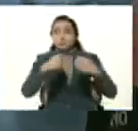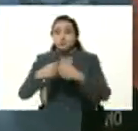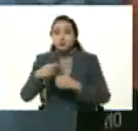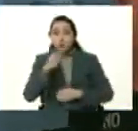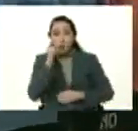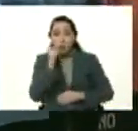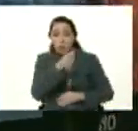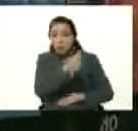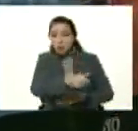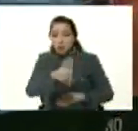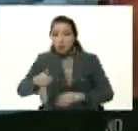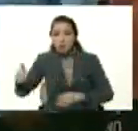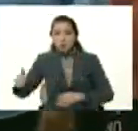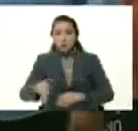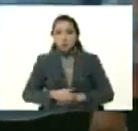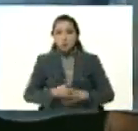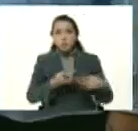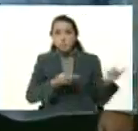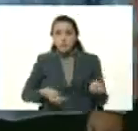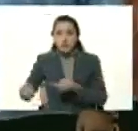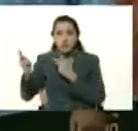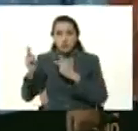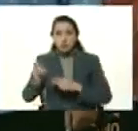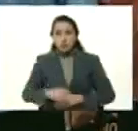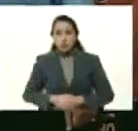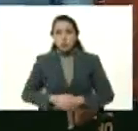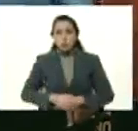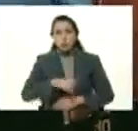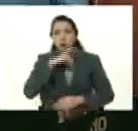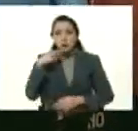Bienvenido. Bienvenido, el sector azucarero.